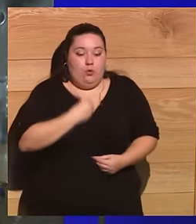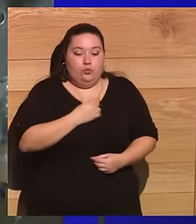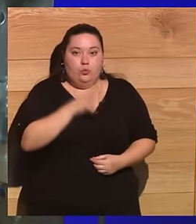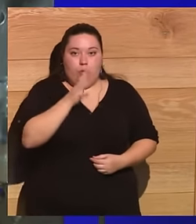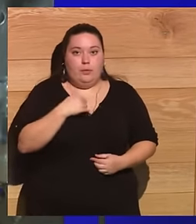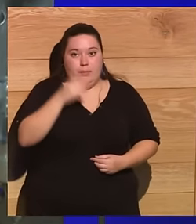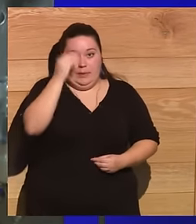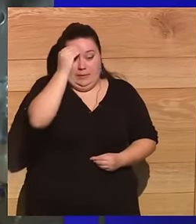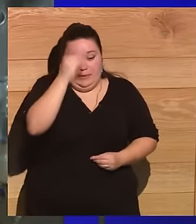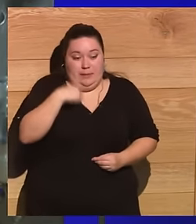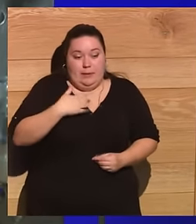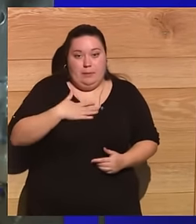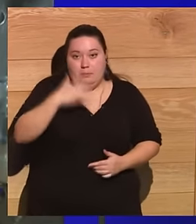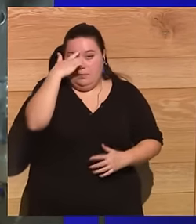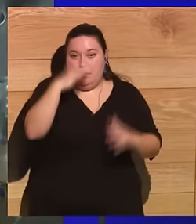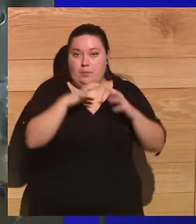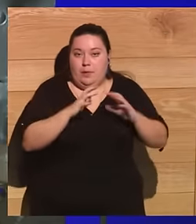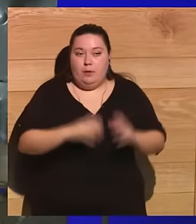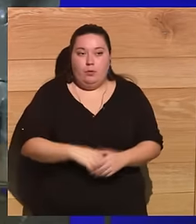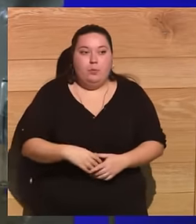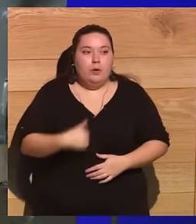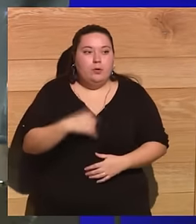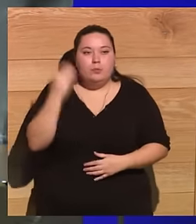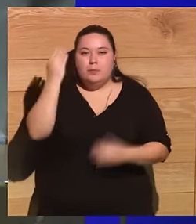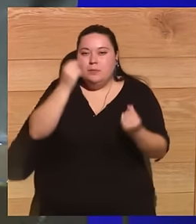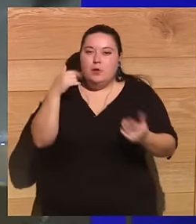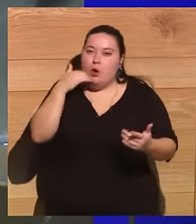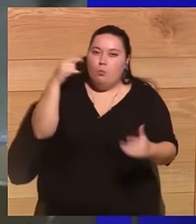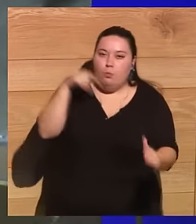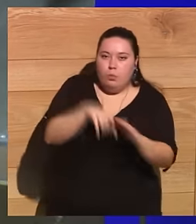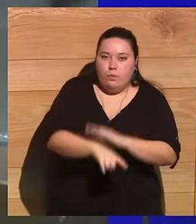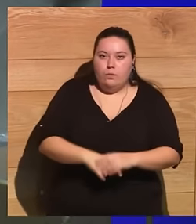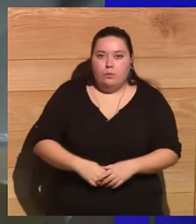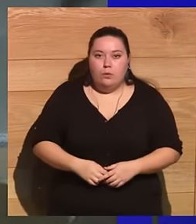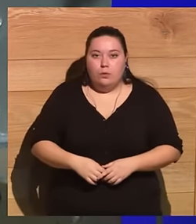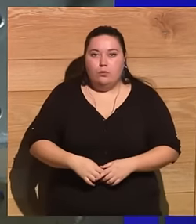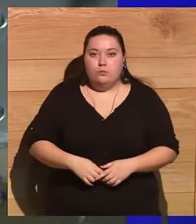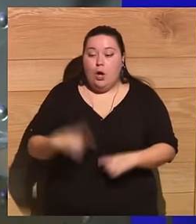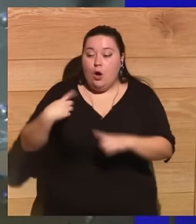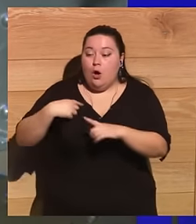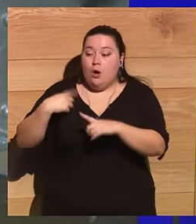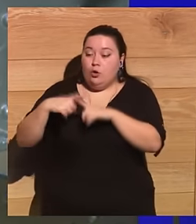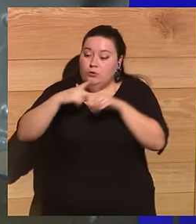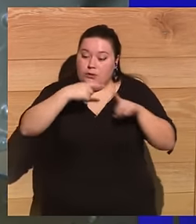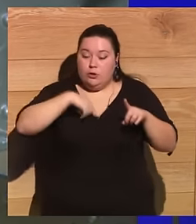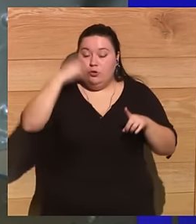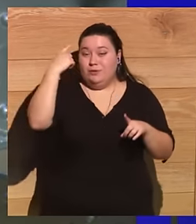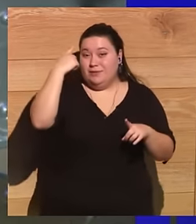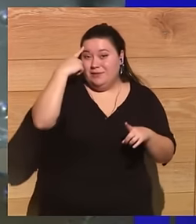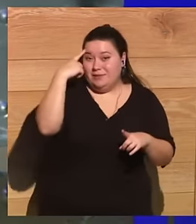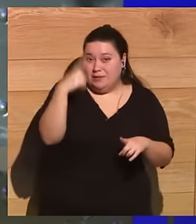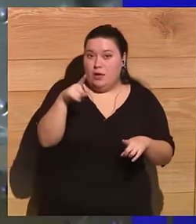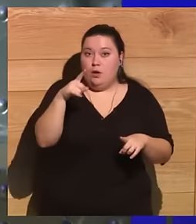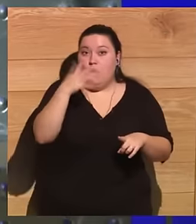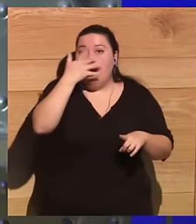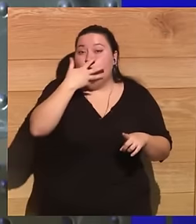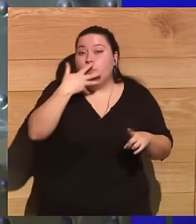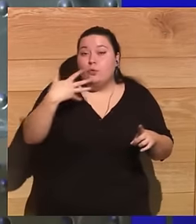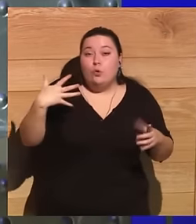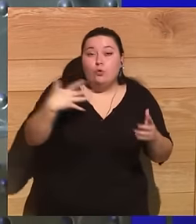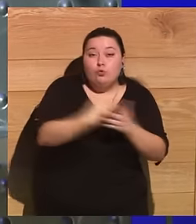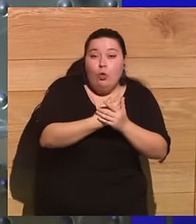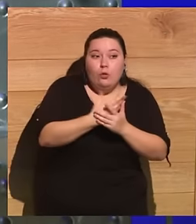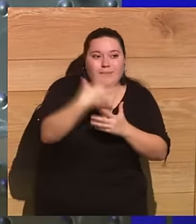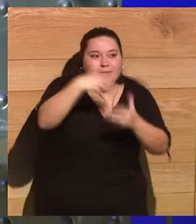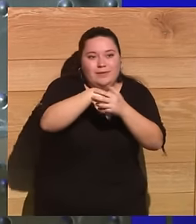Pero había otro aspecto muy emotivo, que es este pensamiento más profundo, ¿no? Todo lo que sé, todo el conocimiento que he adquirido